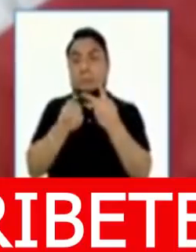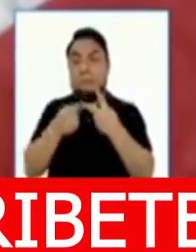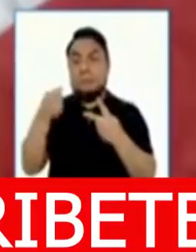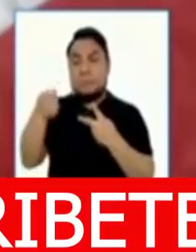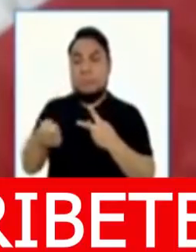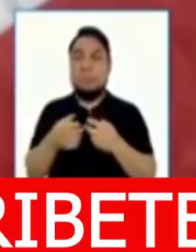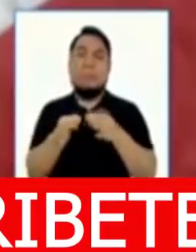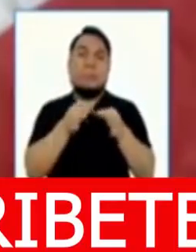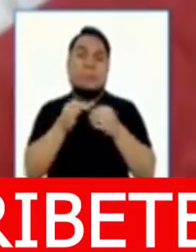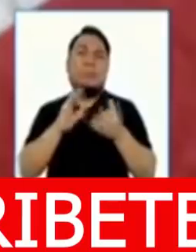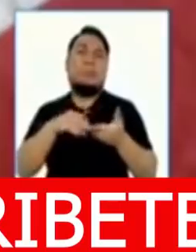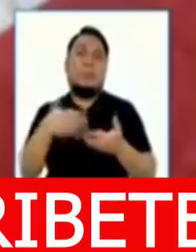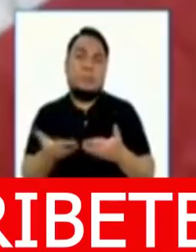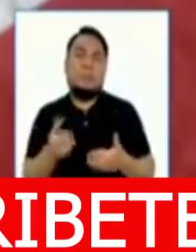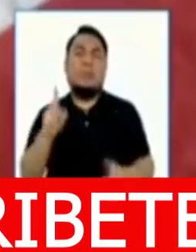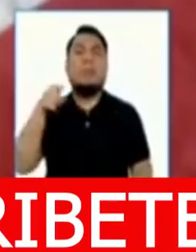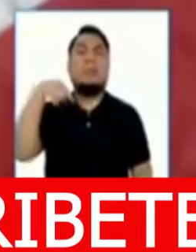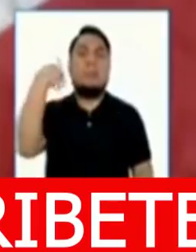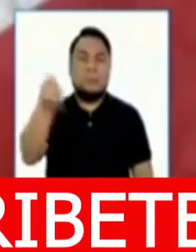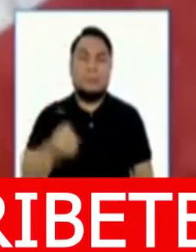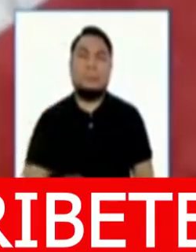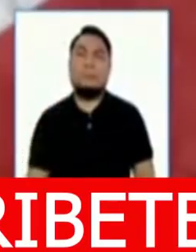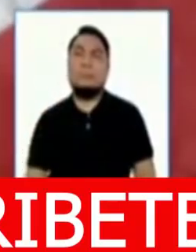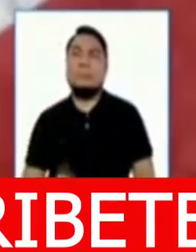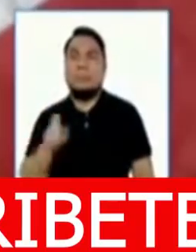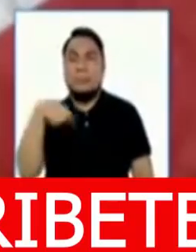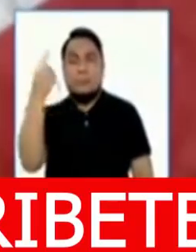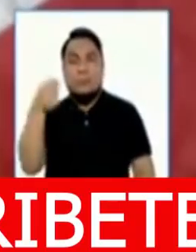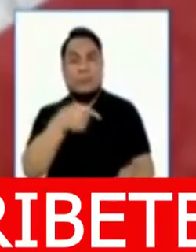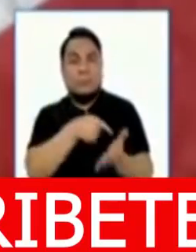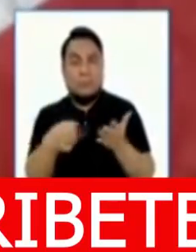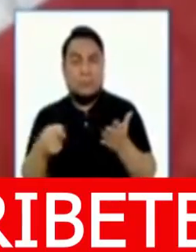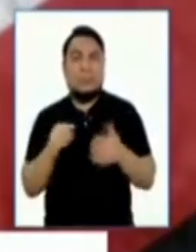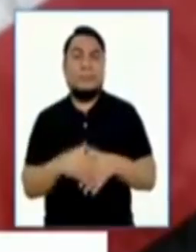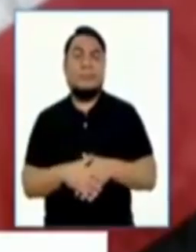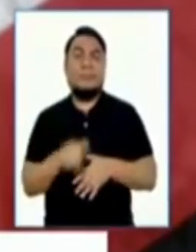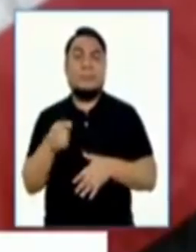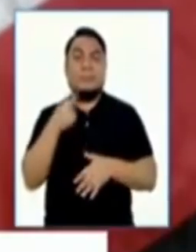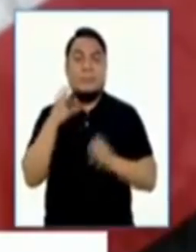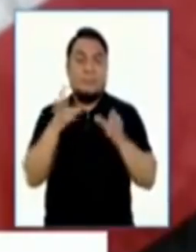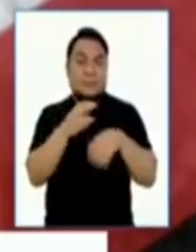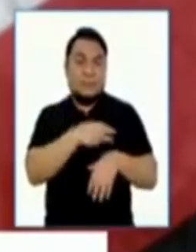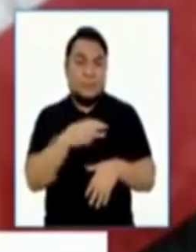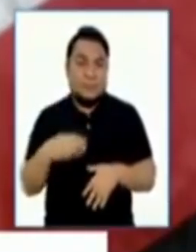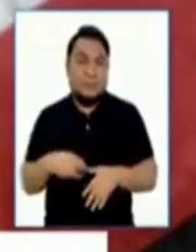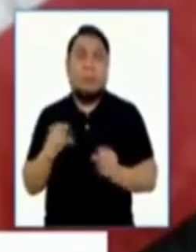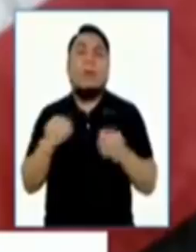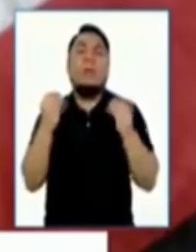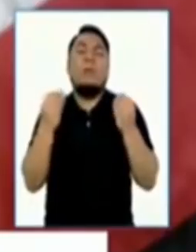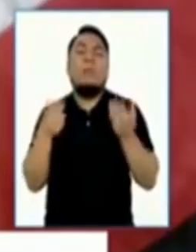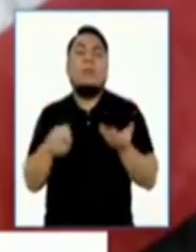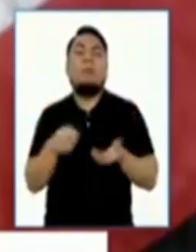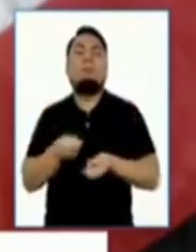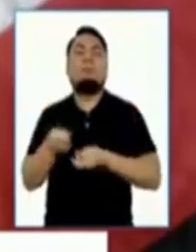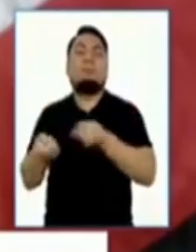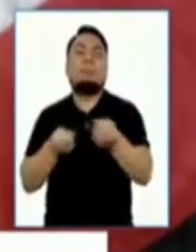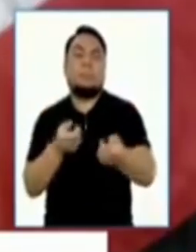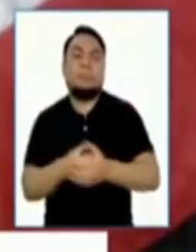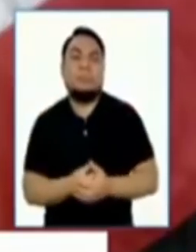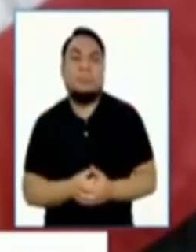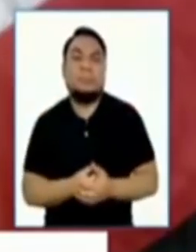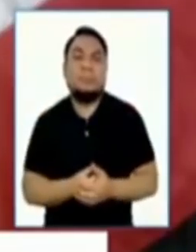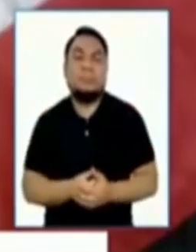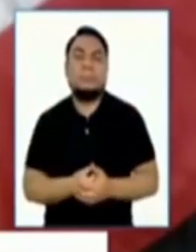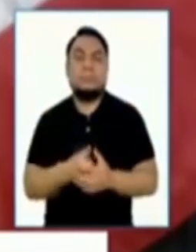sino que probablemente se ejecute para el fin de mes ya que la próxima semana van a dar los detalles